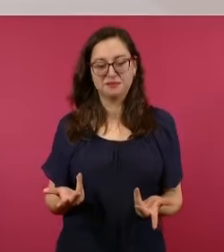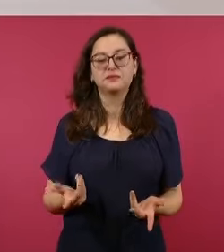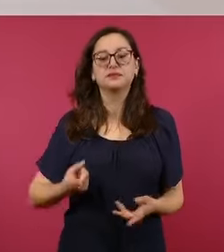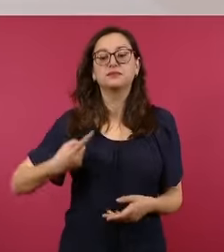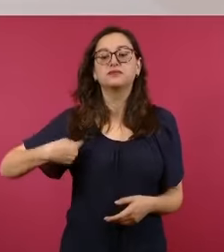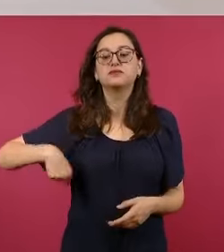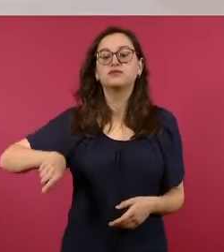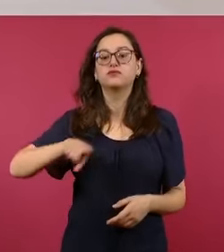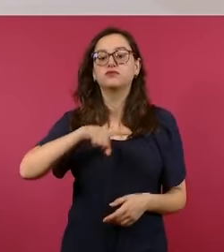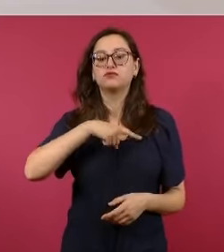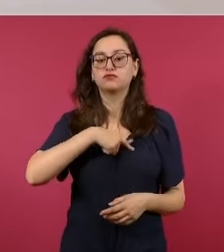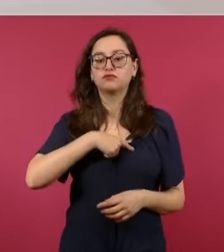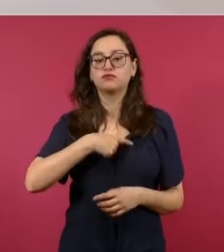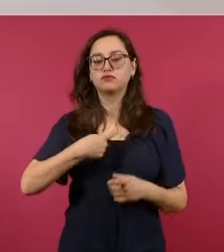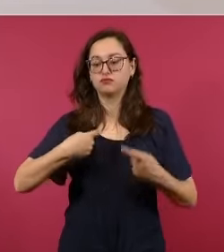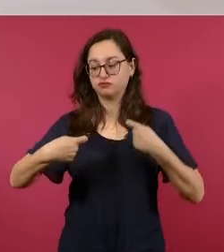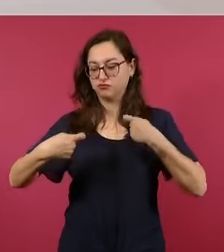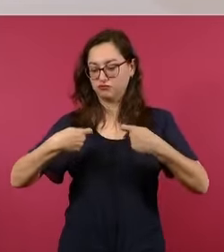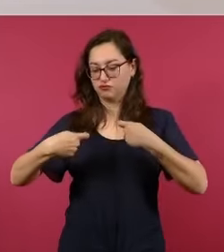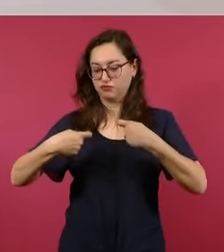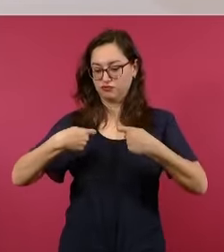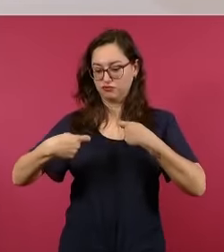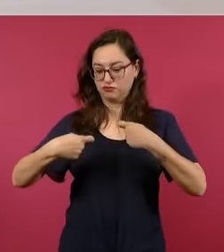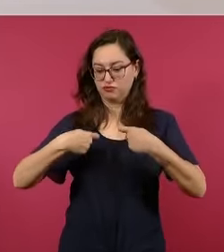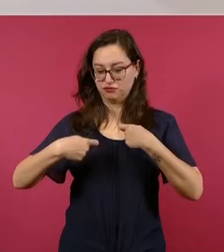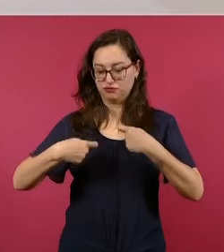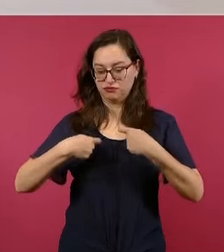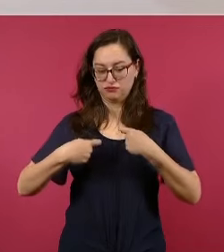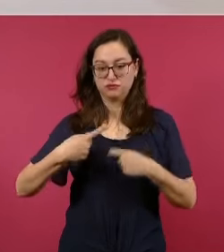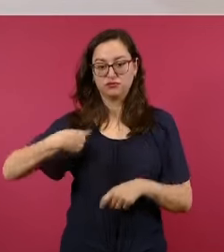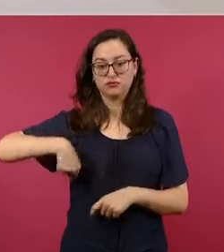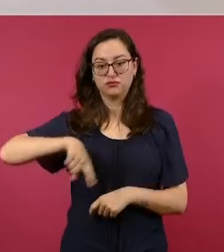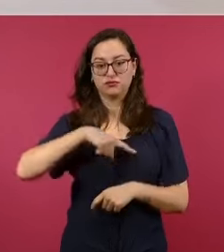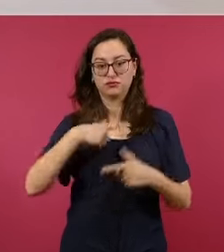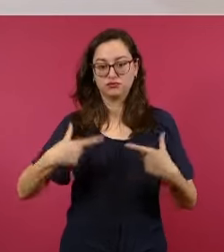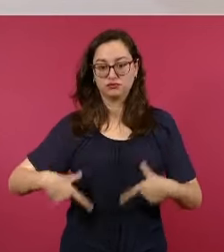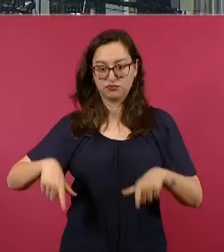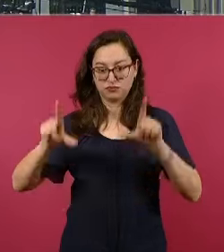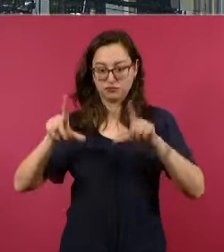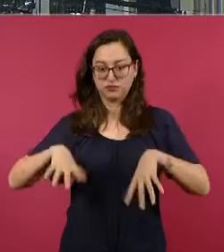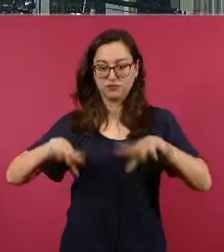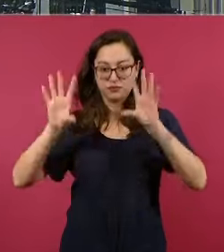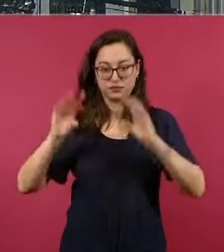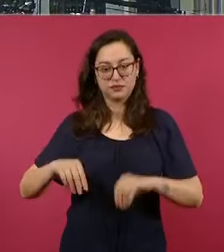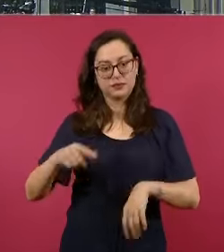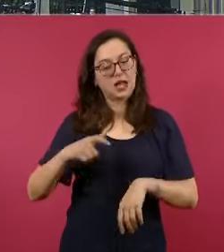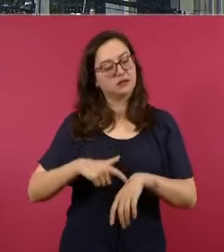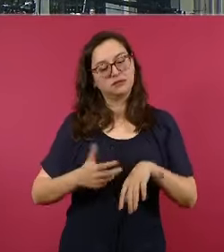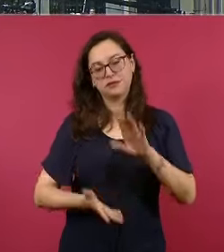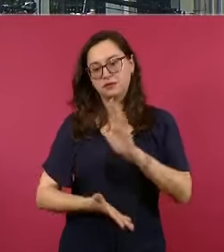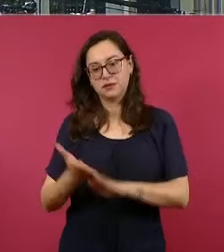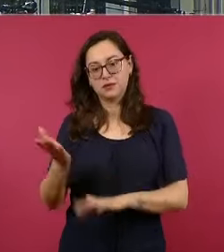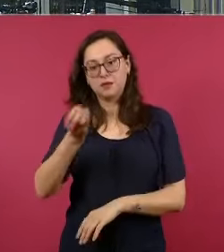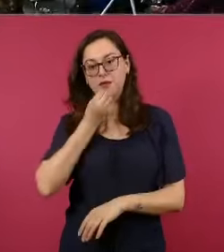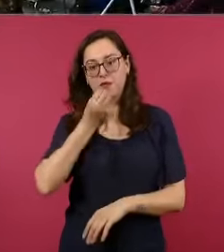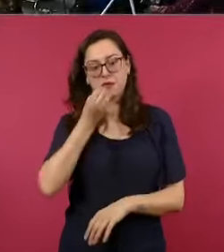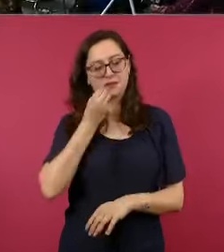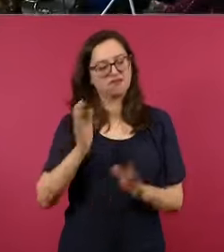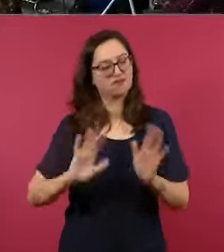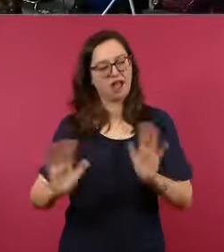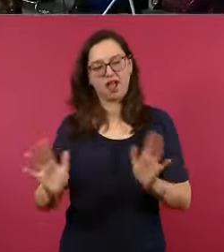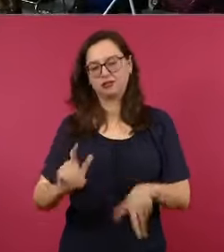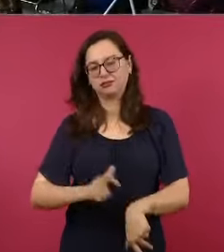no nos autocensura imitamos Vámonos a desayunar ya ya